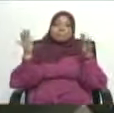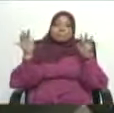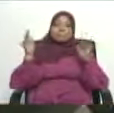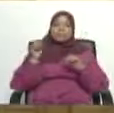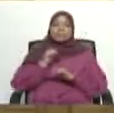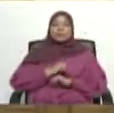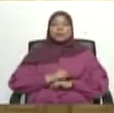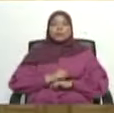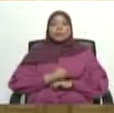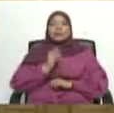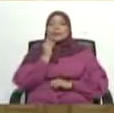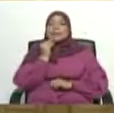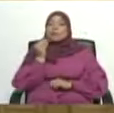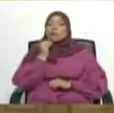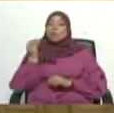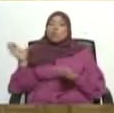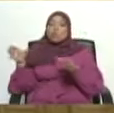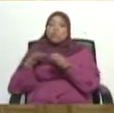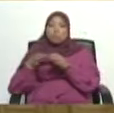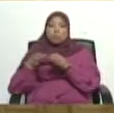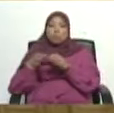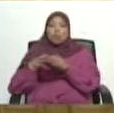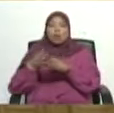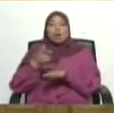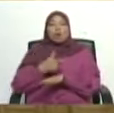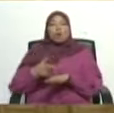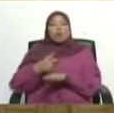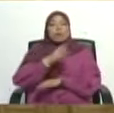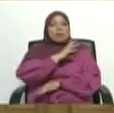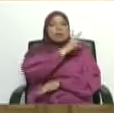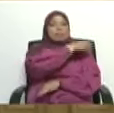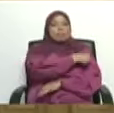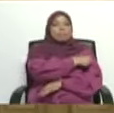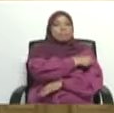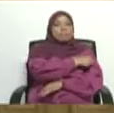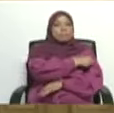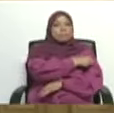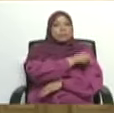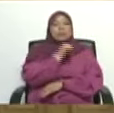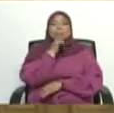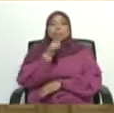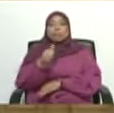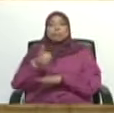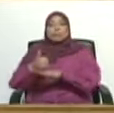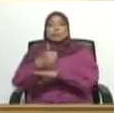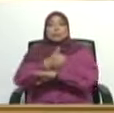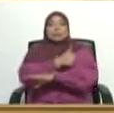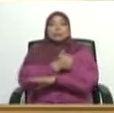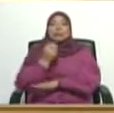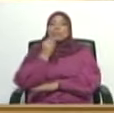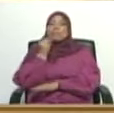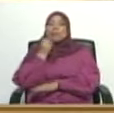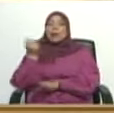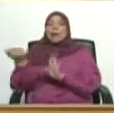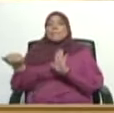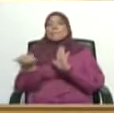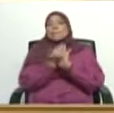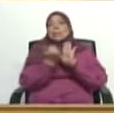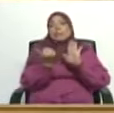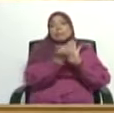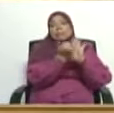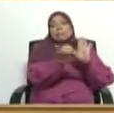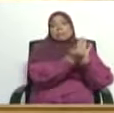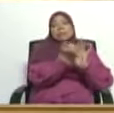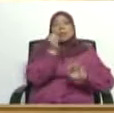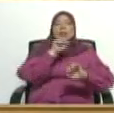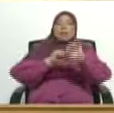El régimen sionista que gobierna Israel es un régimen asesino que en modo alguno